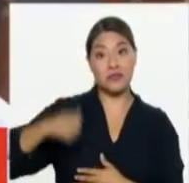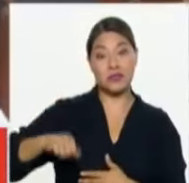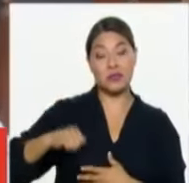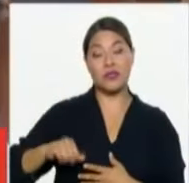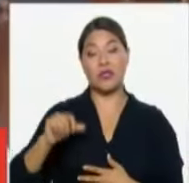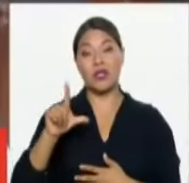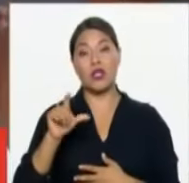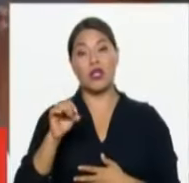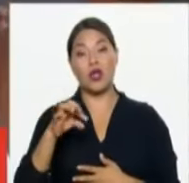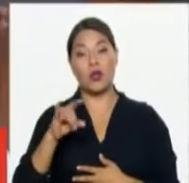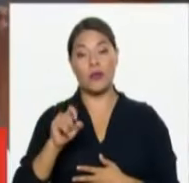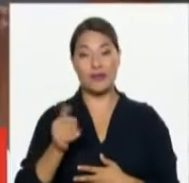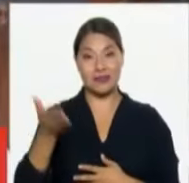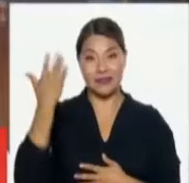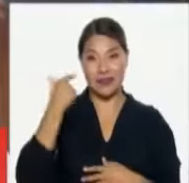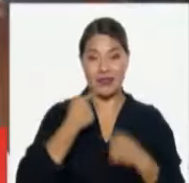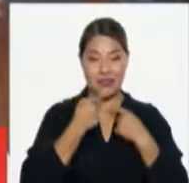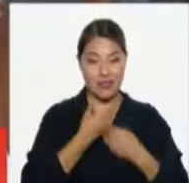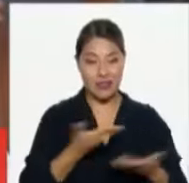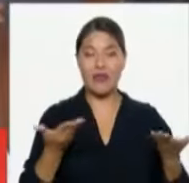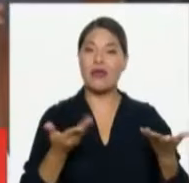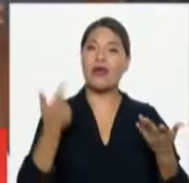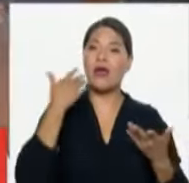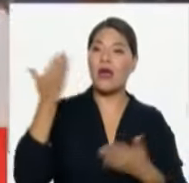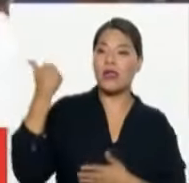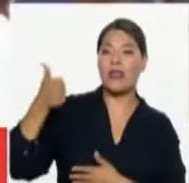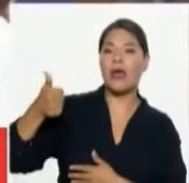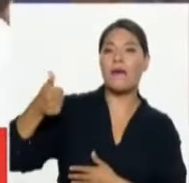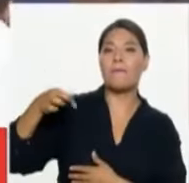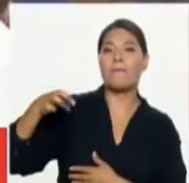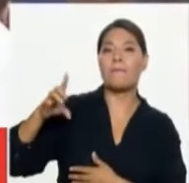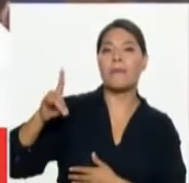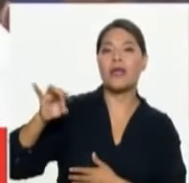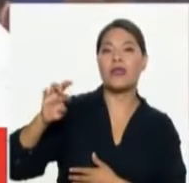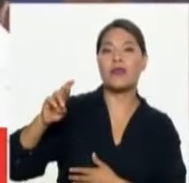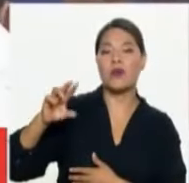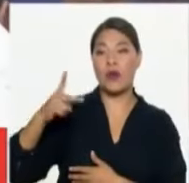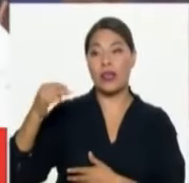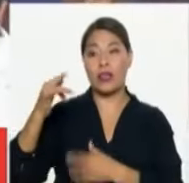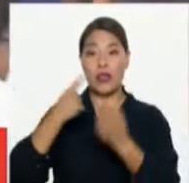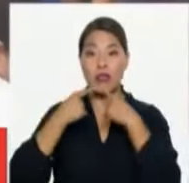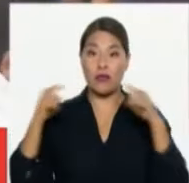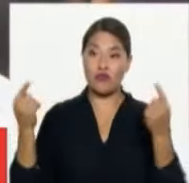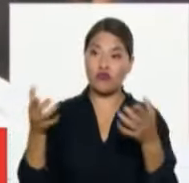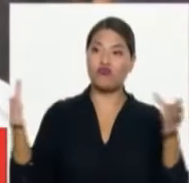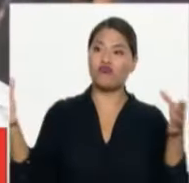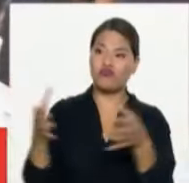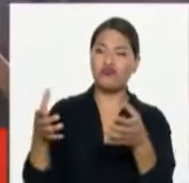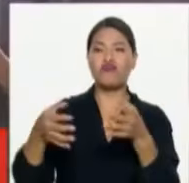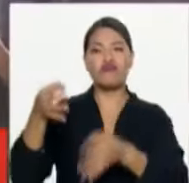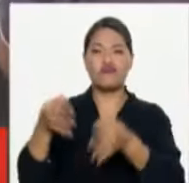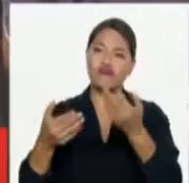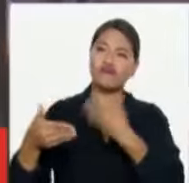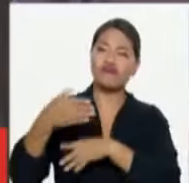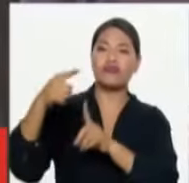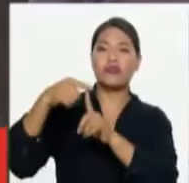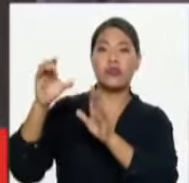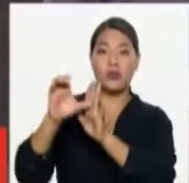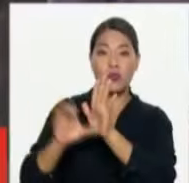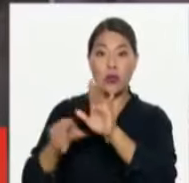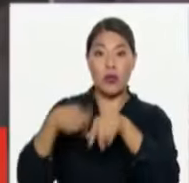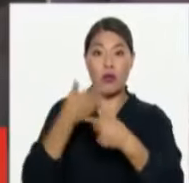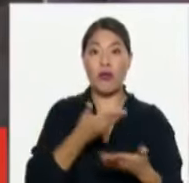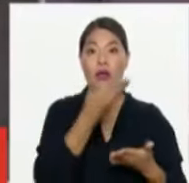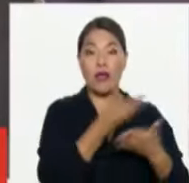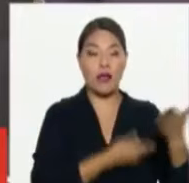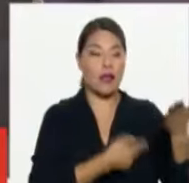el Tribunal Constitucional en audiencia pública sobre los peajes, pero la sorpresa es de que podrían subir